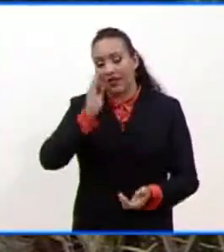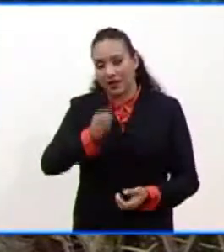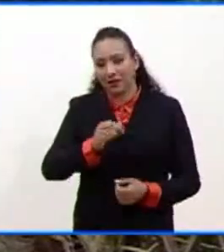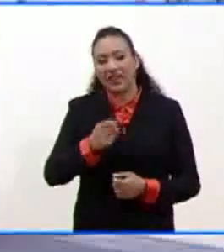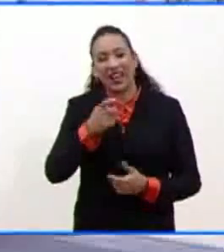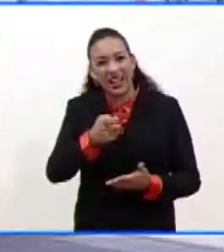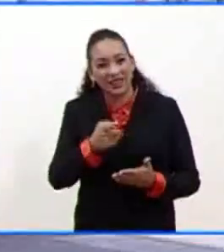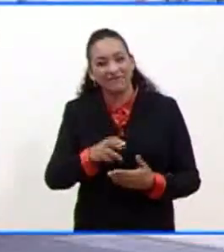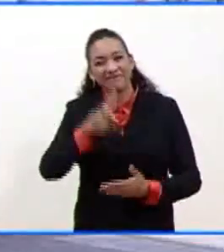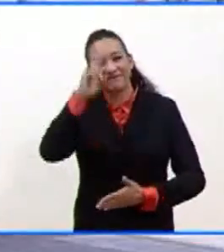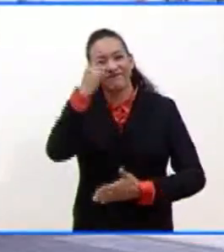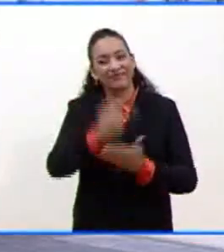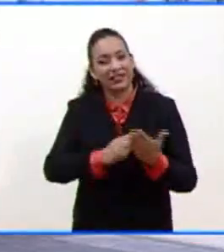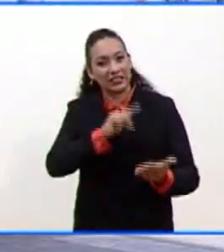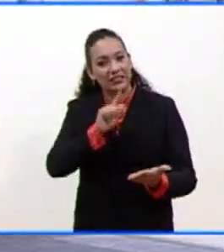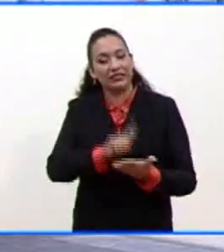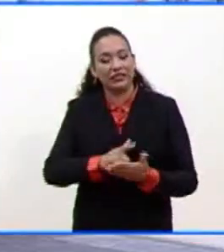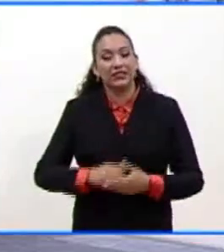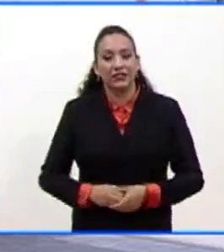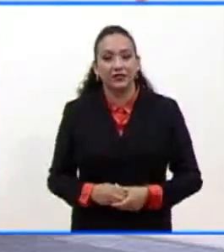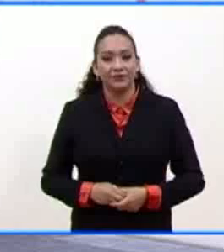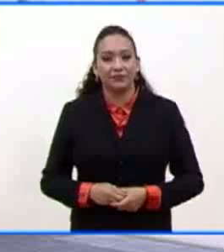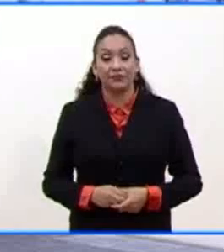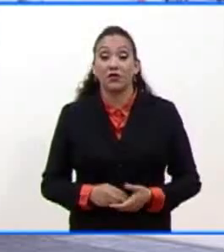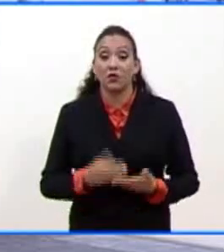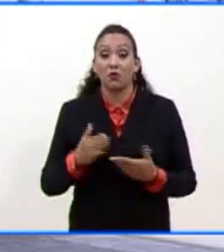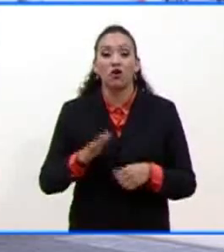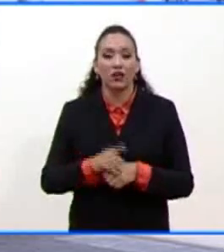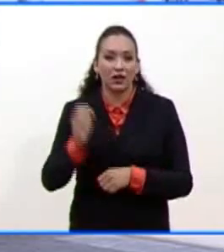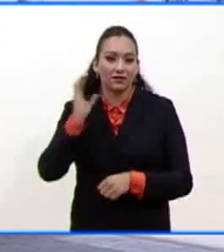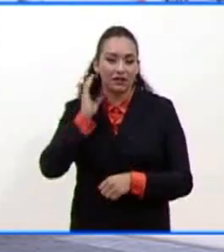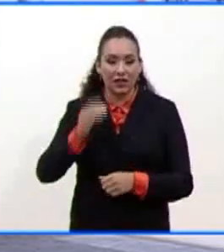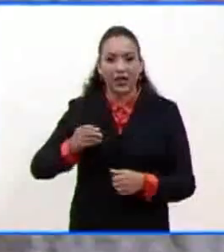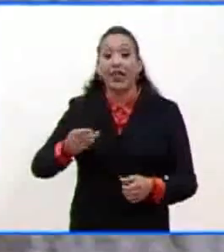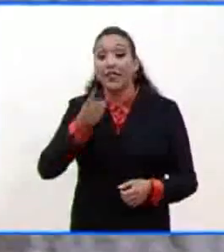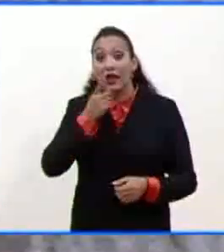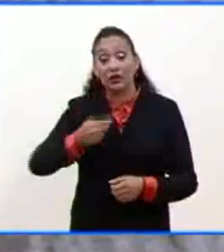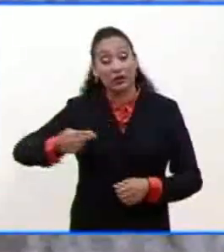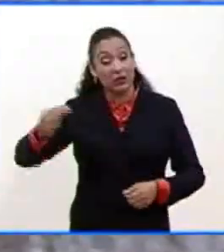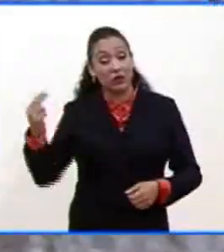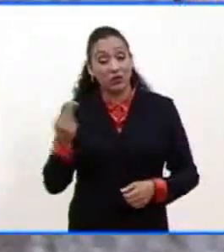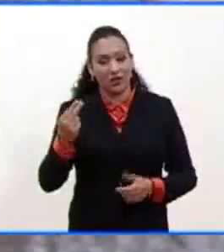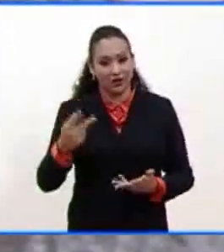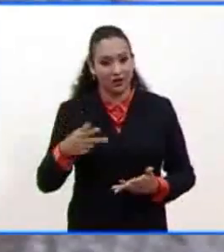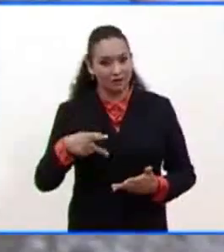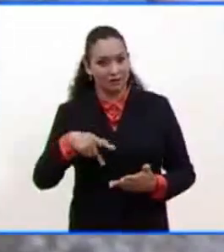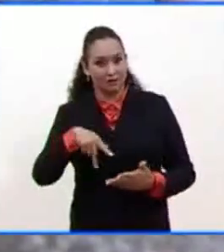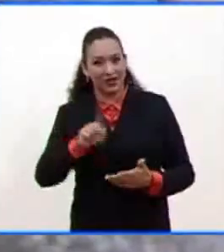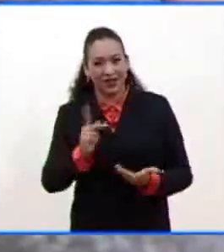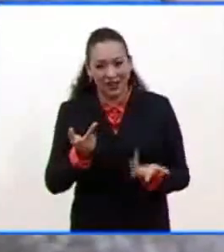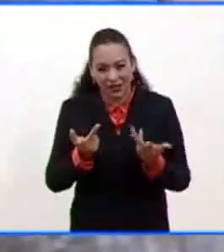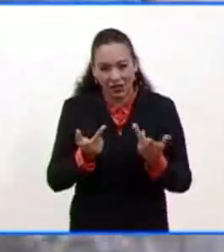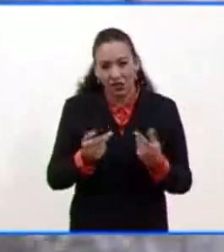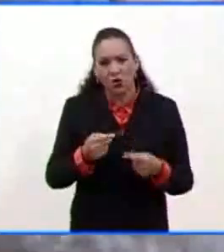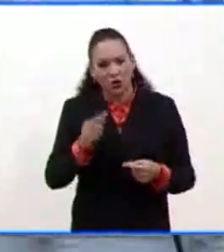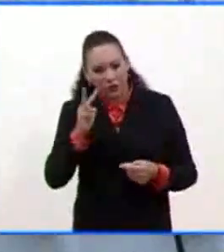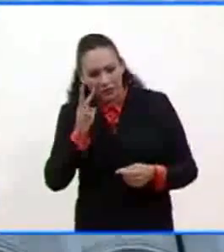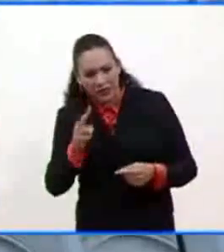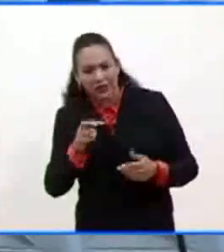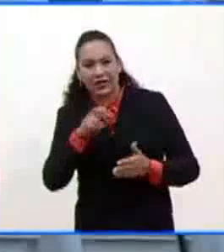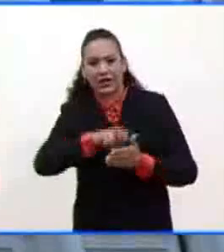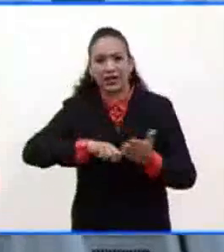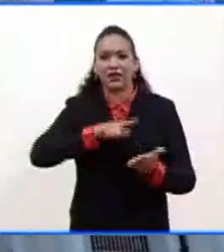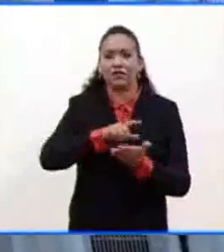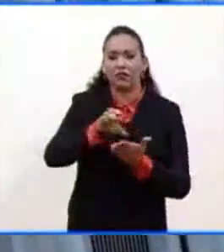una violación de carácter invalidante, pues el Congreso calificó de urgente y obvia resolución la discusión de la